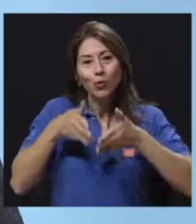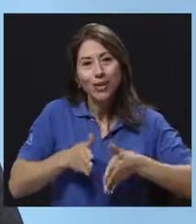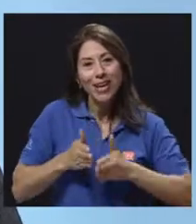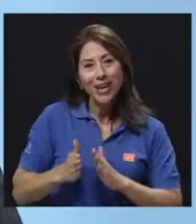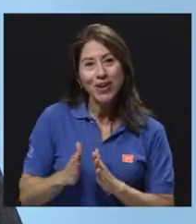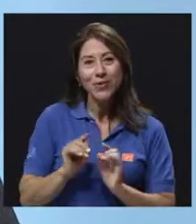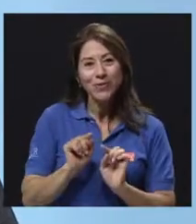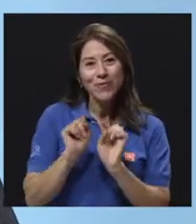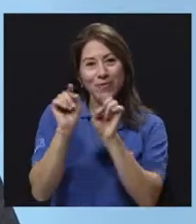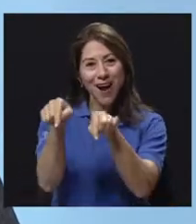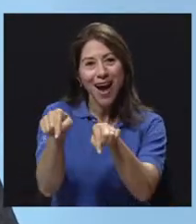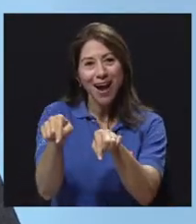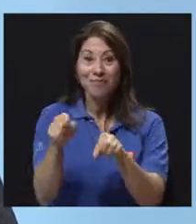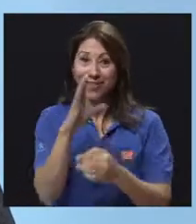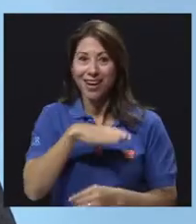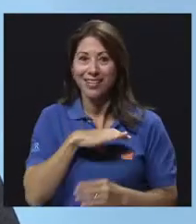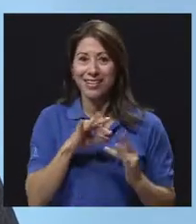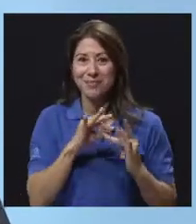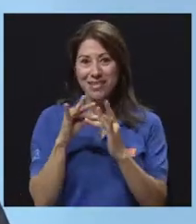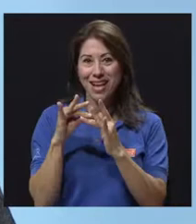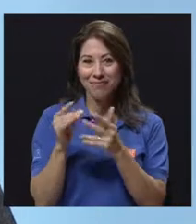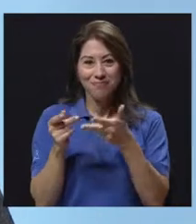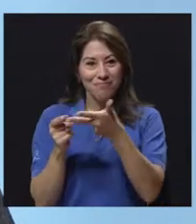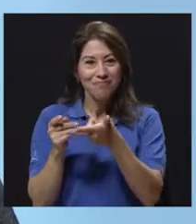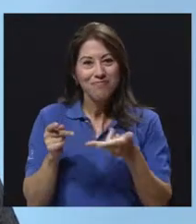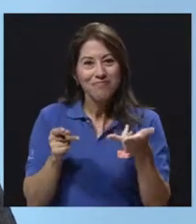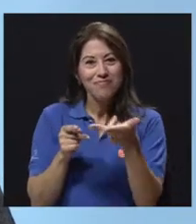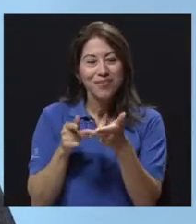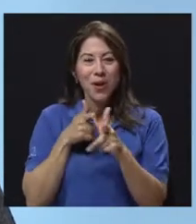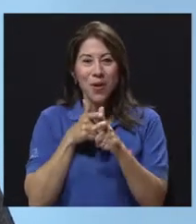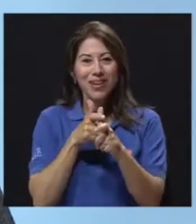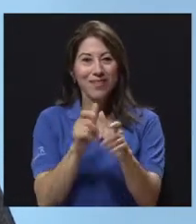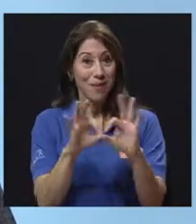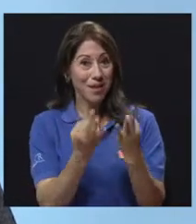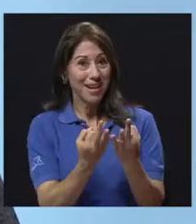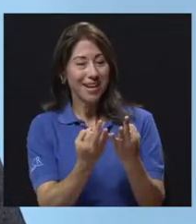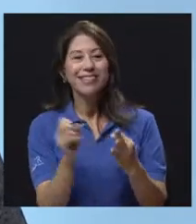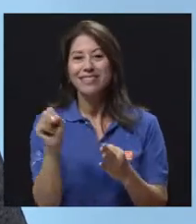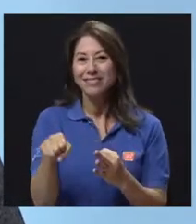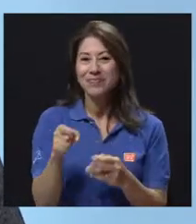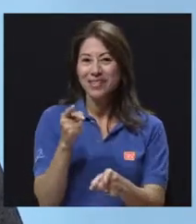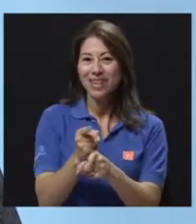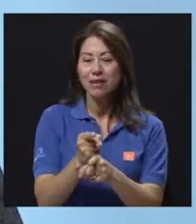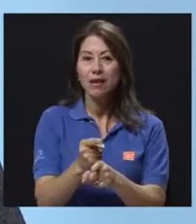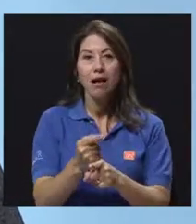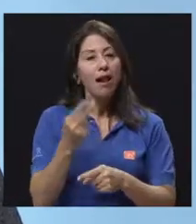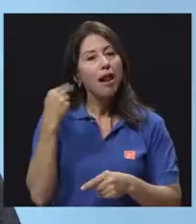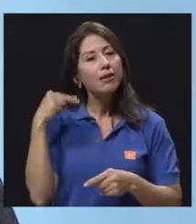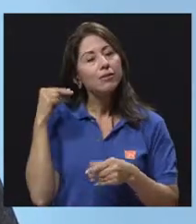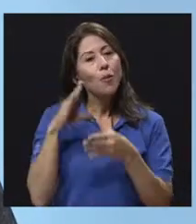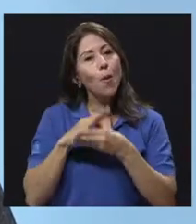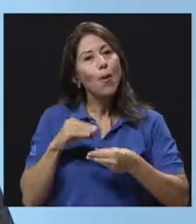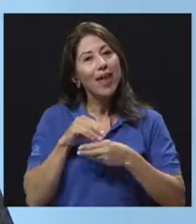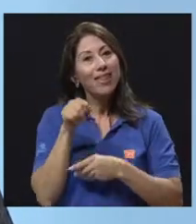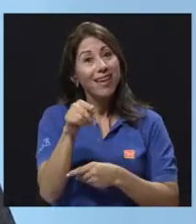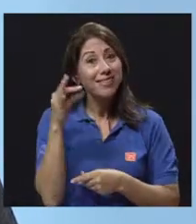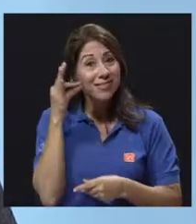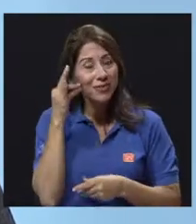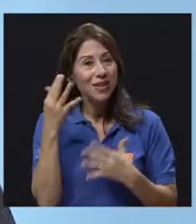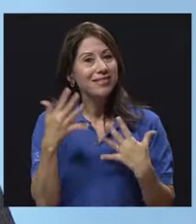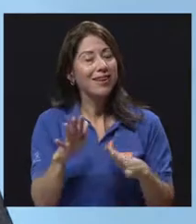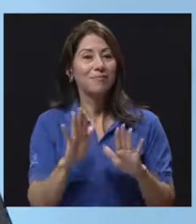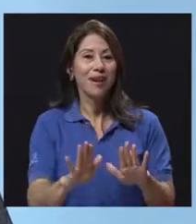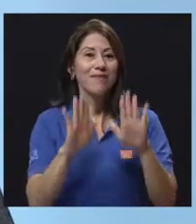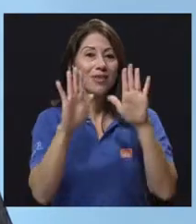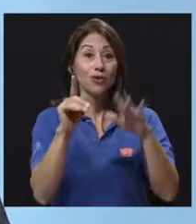una característica también especial, que iban a correr juntos. Y corren en familia. Exactamente, claro. Y la historia de ella es maravillosa también, ¿verdad? Que es una señora